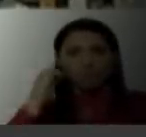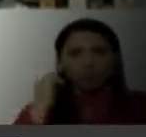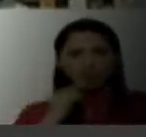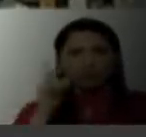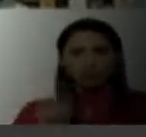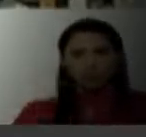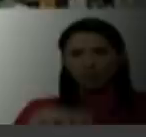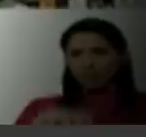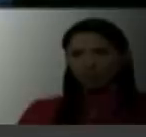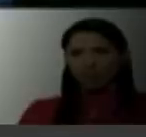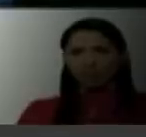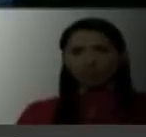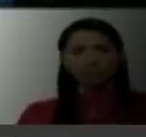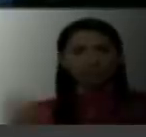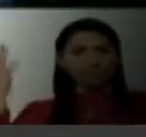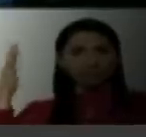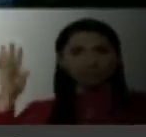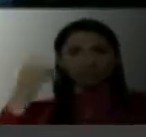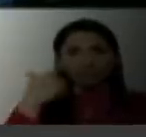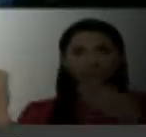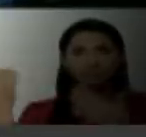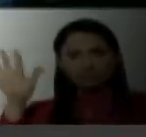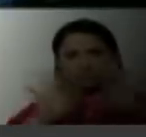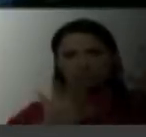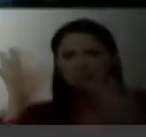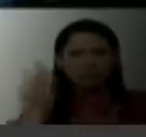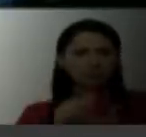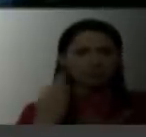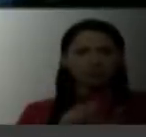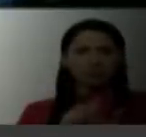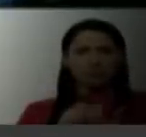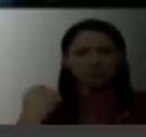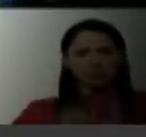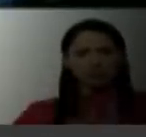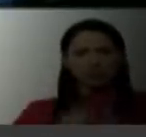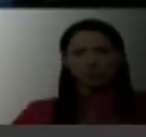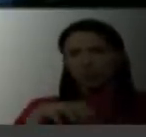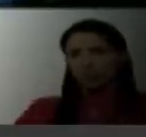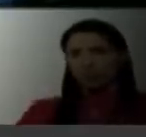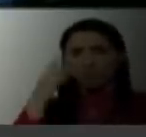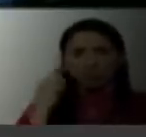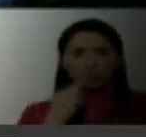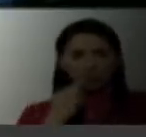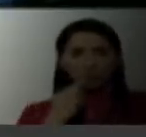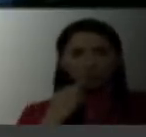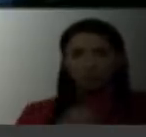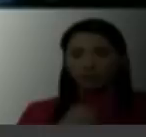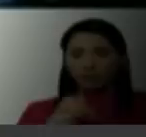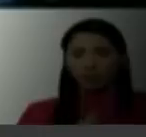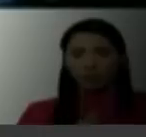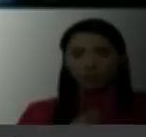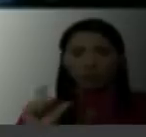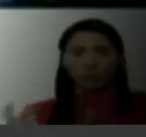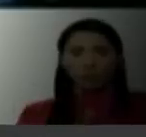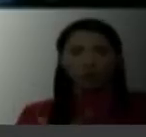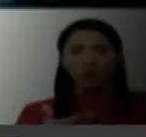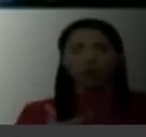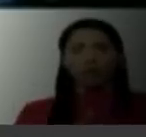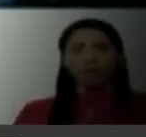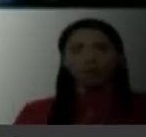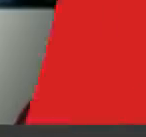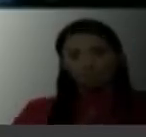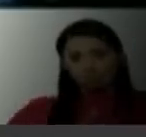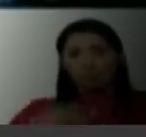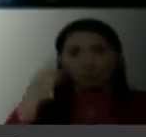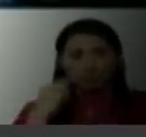335 contagiados. Ambos casos corresponden a mujeres, una en el estado Nueva Esparta y la otra paciente en Miranda. Las